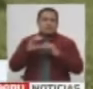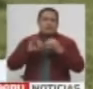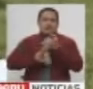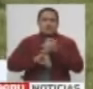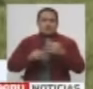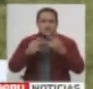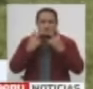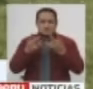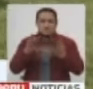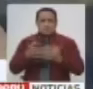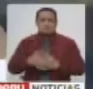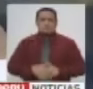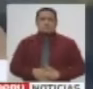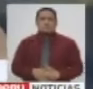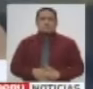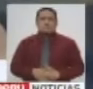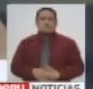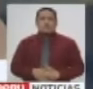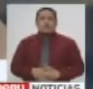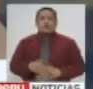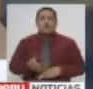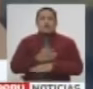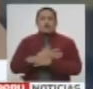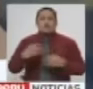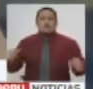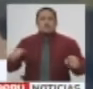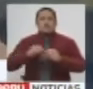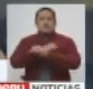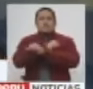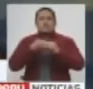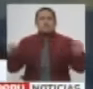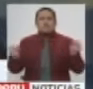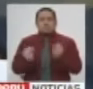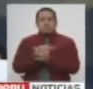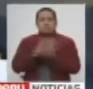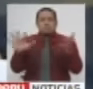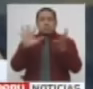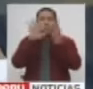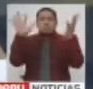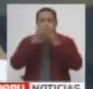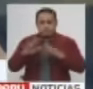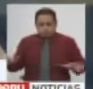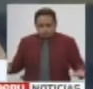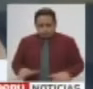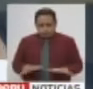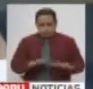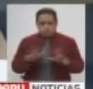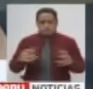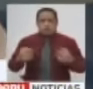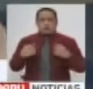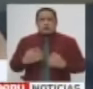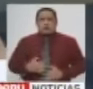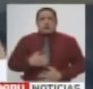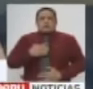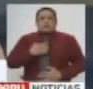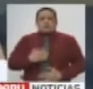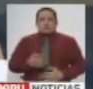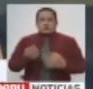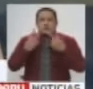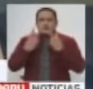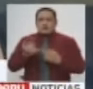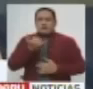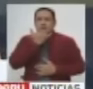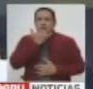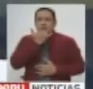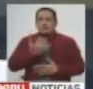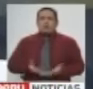que ha sido manipulado. Y cuando vino la explosión yo vi así como fuego que pasó por debajo de mi pierna, pues ¡ay Dios mío! ¿Qué es esto? Dije yo,